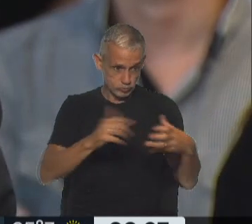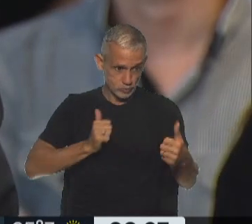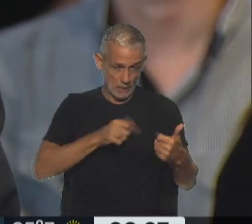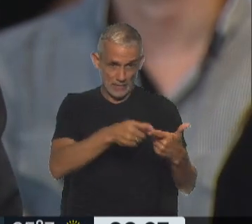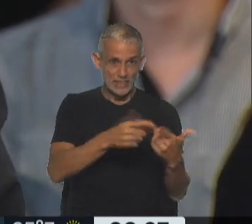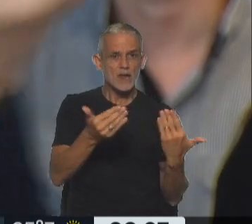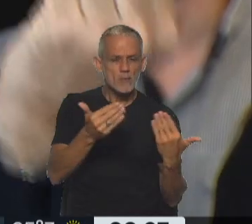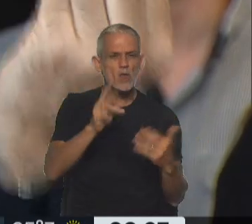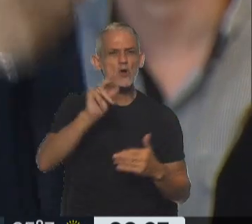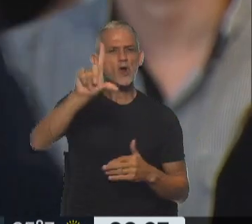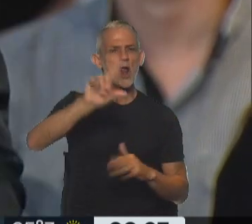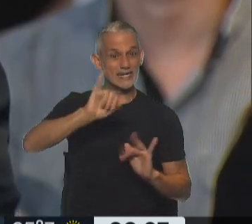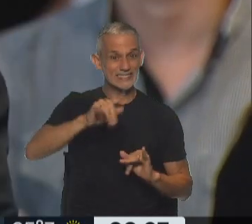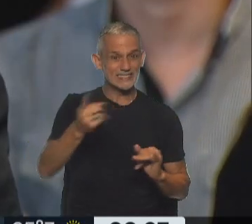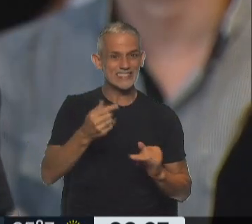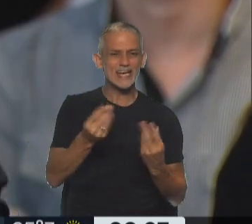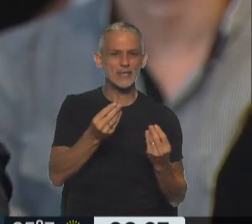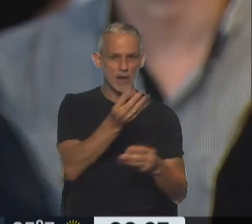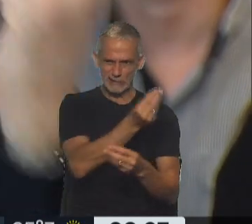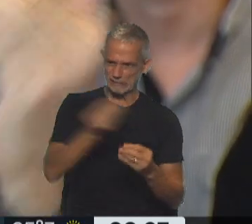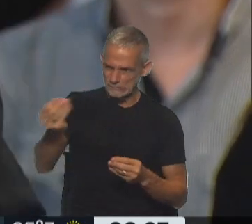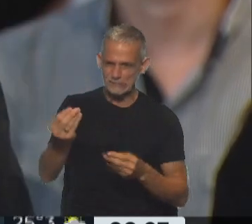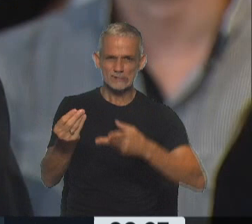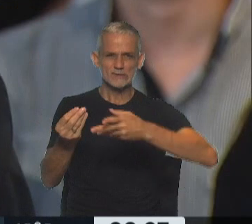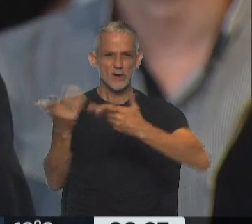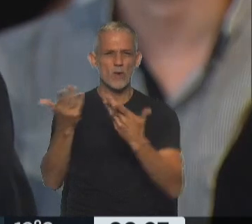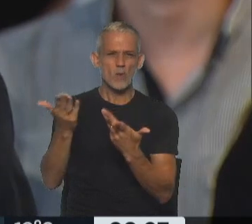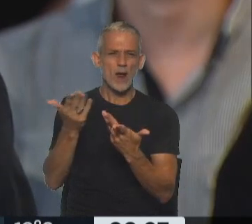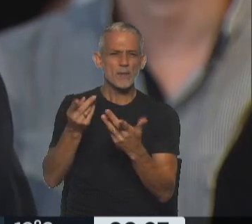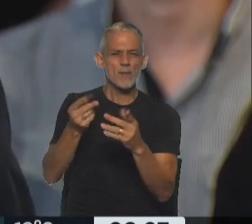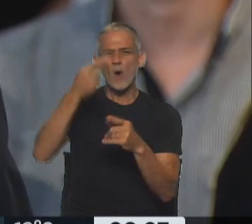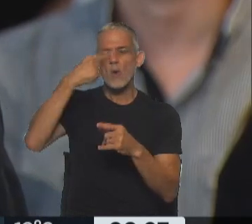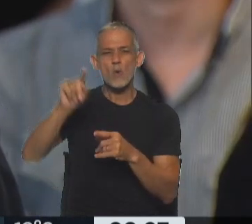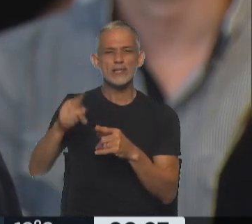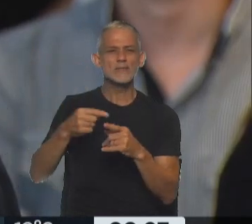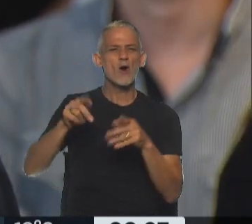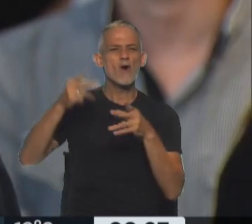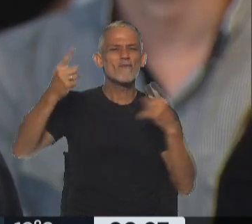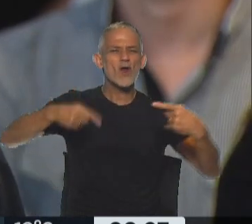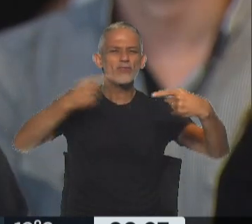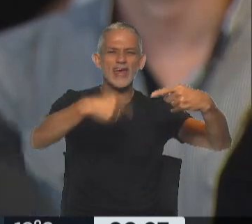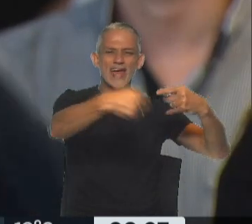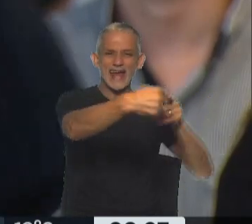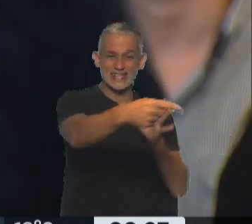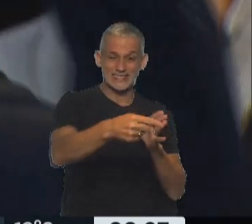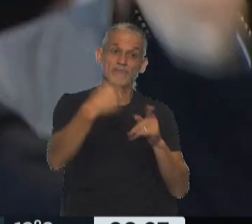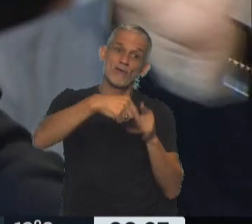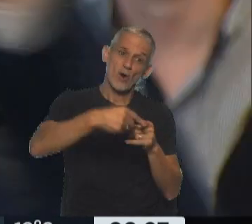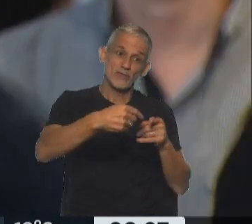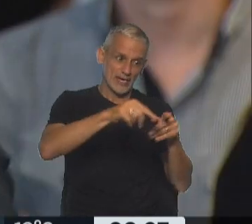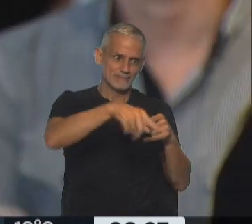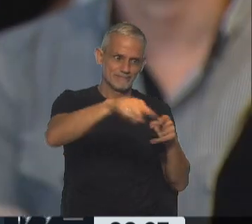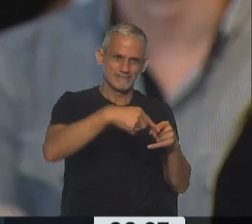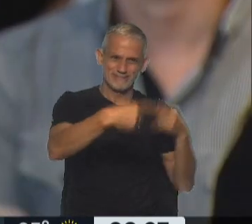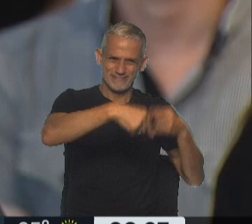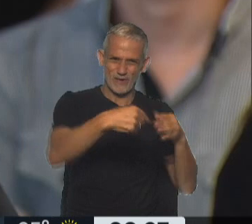pueden ejercer un rol de cubrir, de cerrar, de sellar, si querés, nuestras fronteras, tanto las fronteras físicas